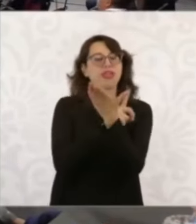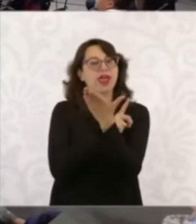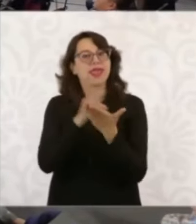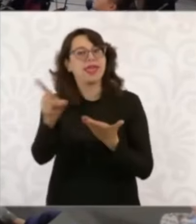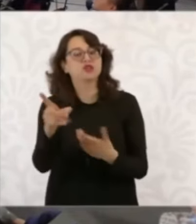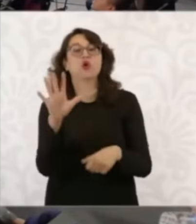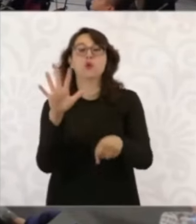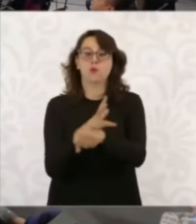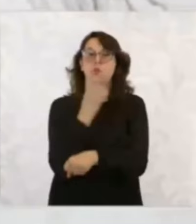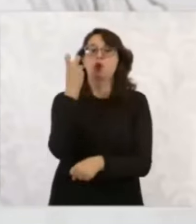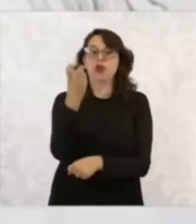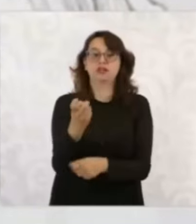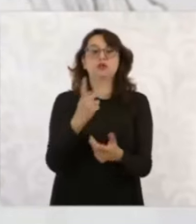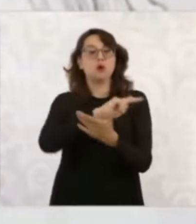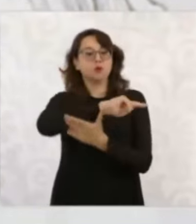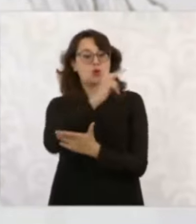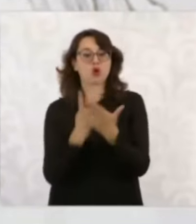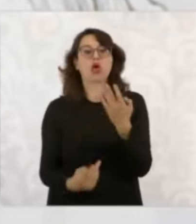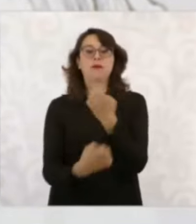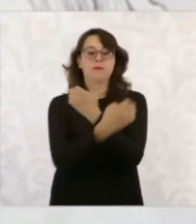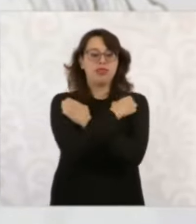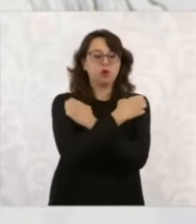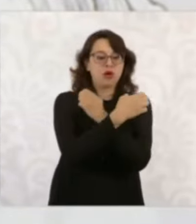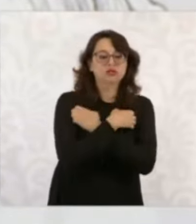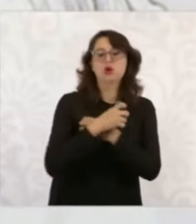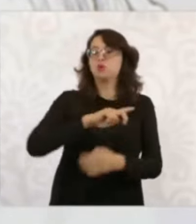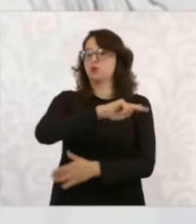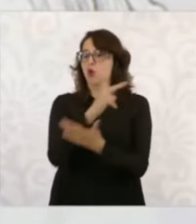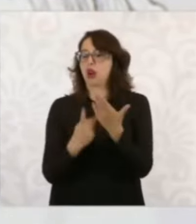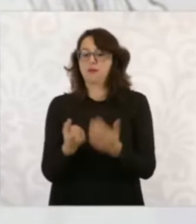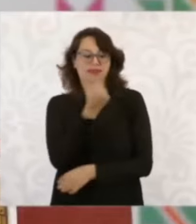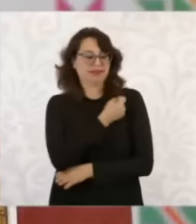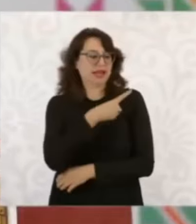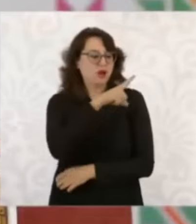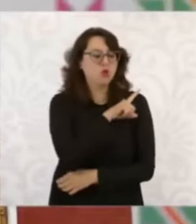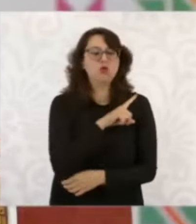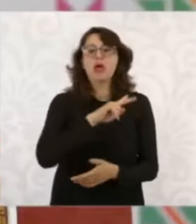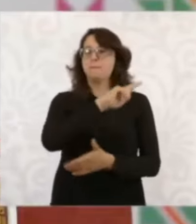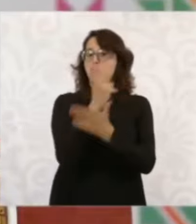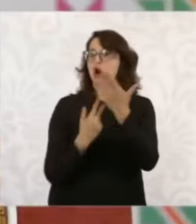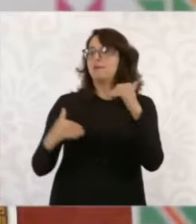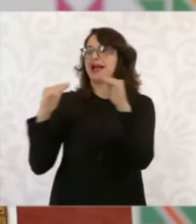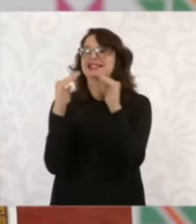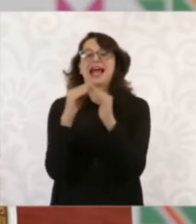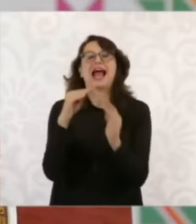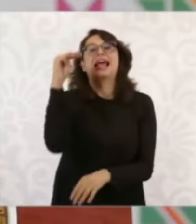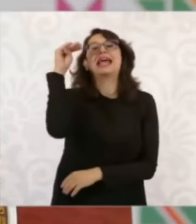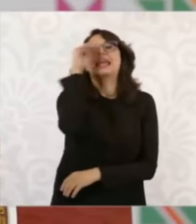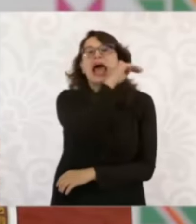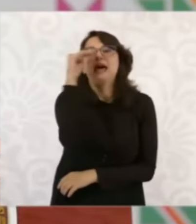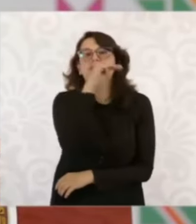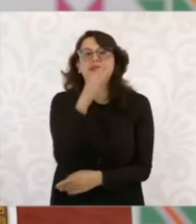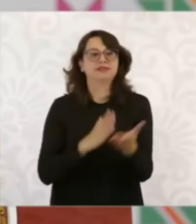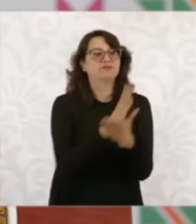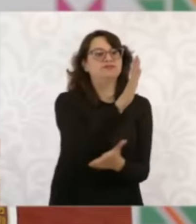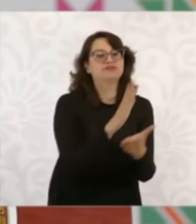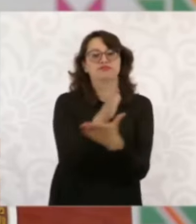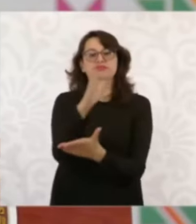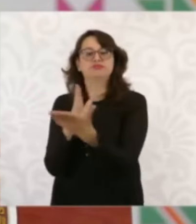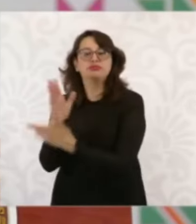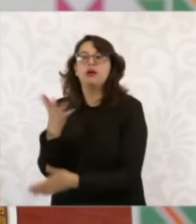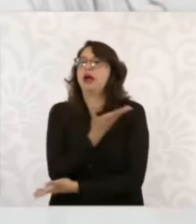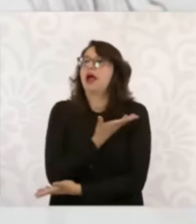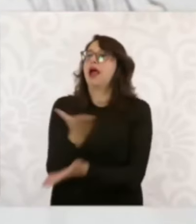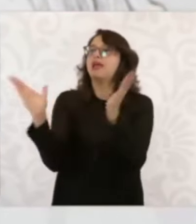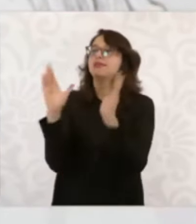nuestros programas de educación pública, de acceso a la salud pública, de acceso a la vivienda, que son derechos del pueblo